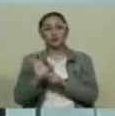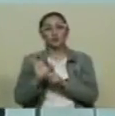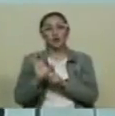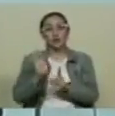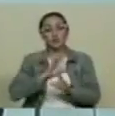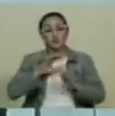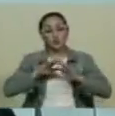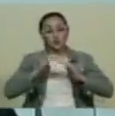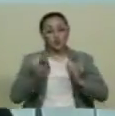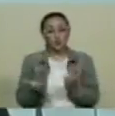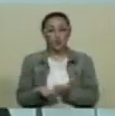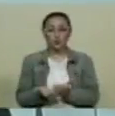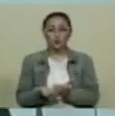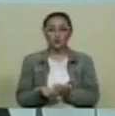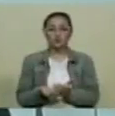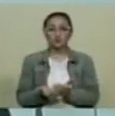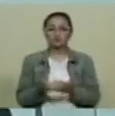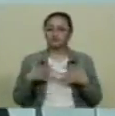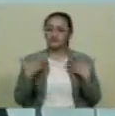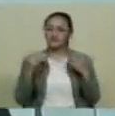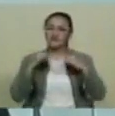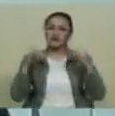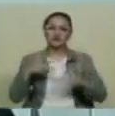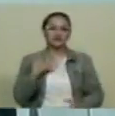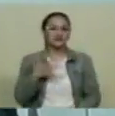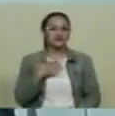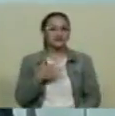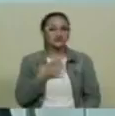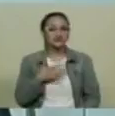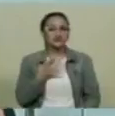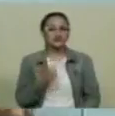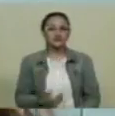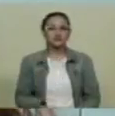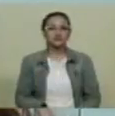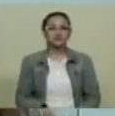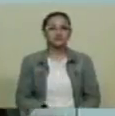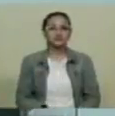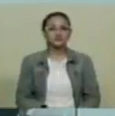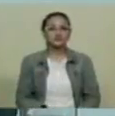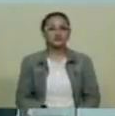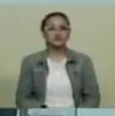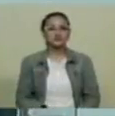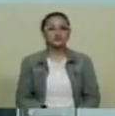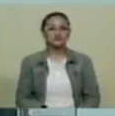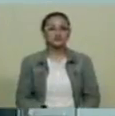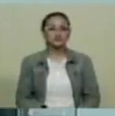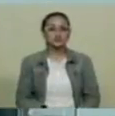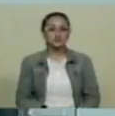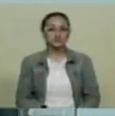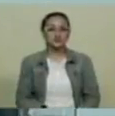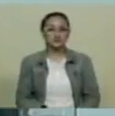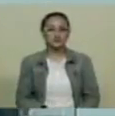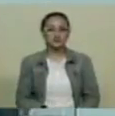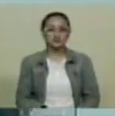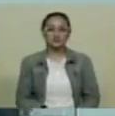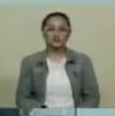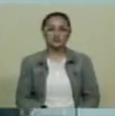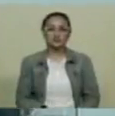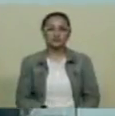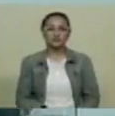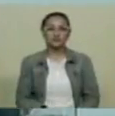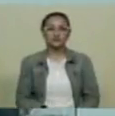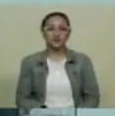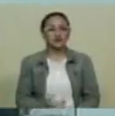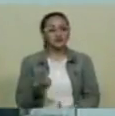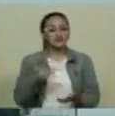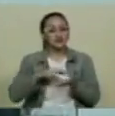la humanidad. Estamos muy felices por esta declaratoria, que no hace sino